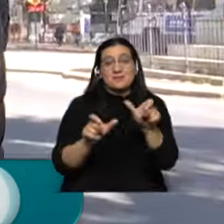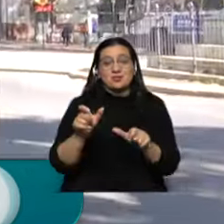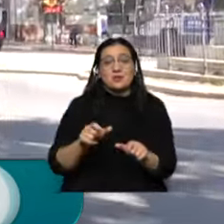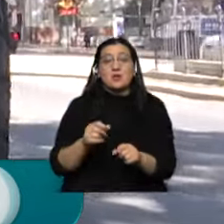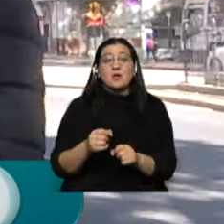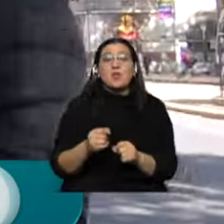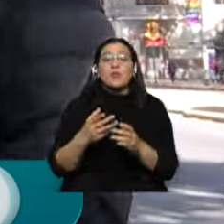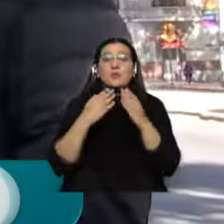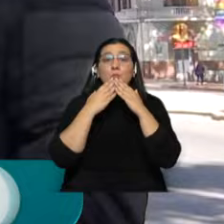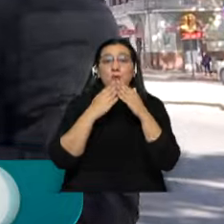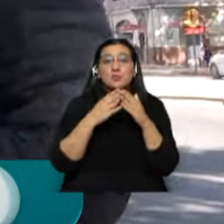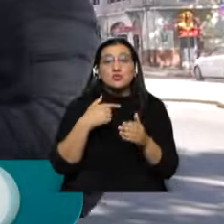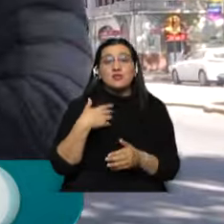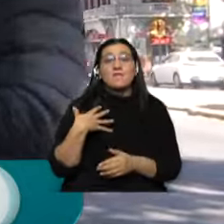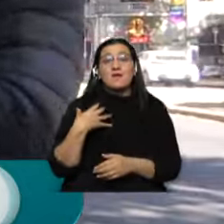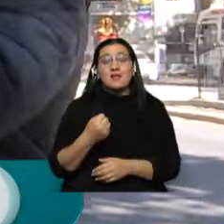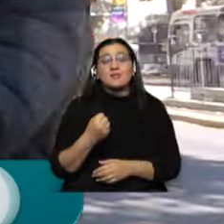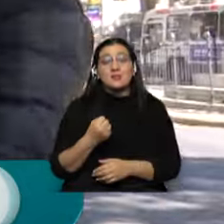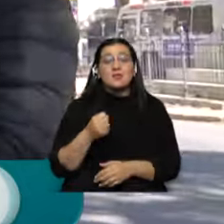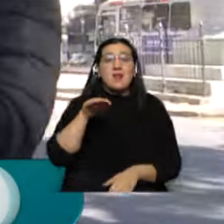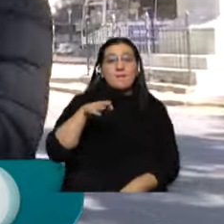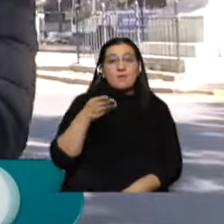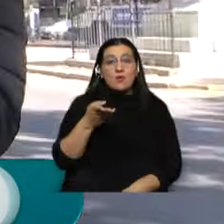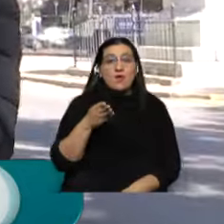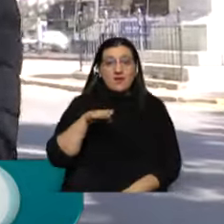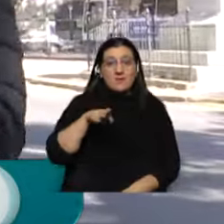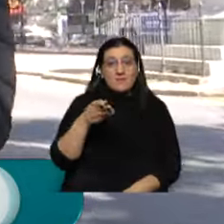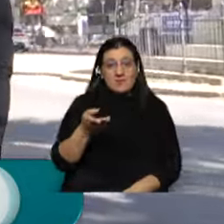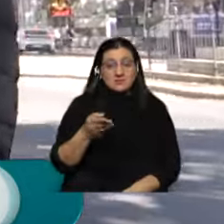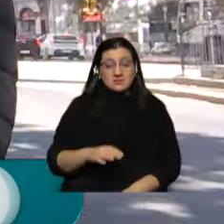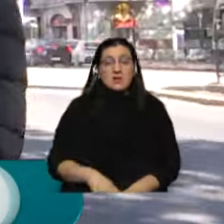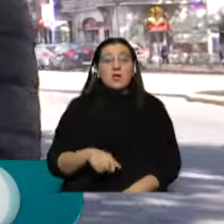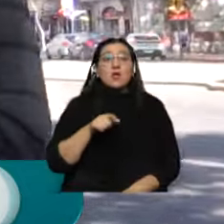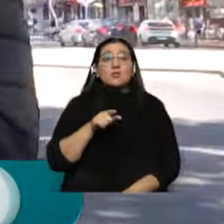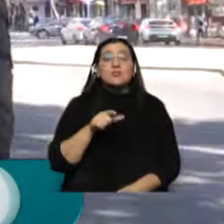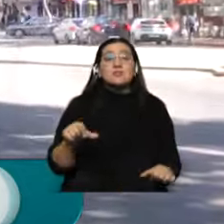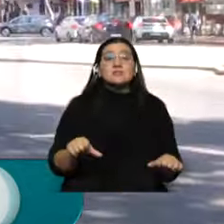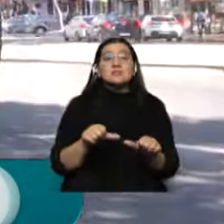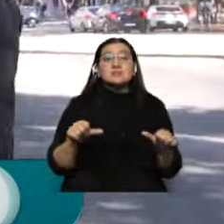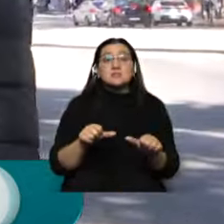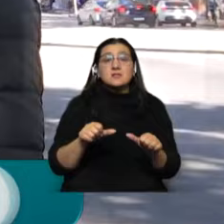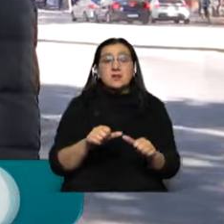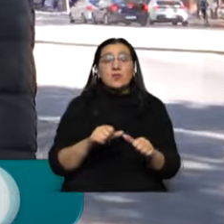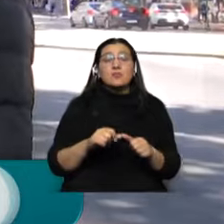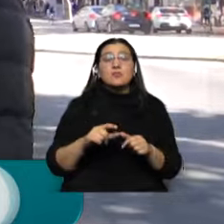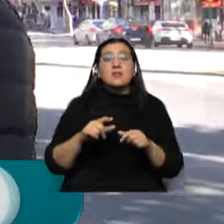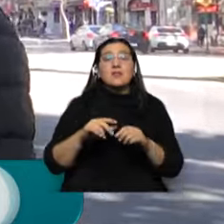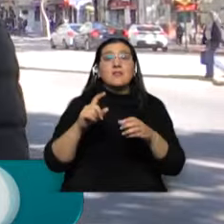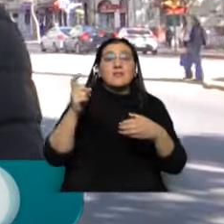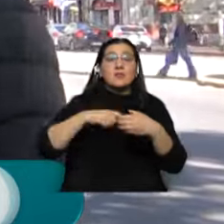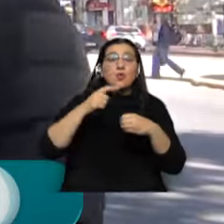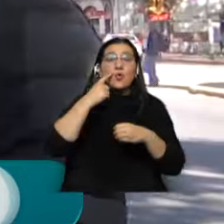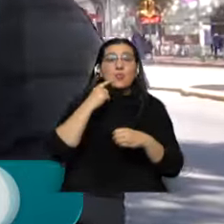te hago una personal. Soy fanático de la Mona Jiménez. Hiciste el Federal para su disco Trilogía en la tercera parte. Sí. Disco número 73